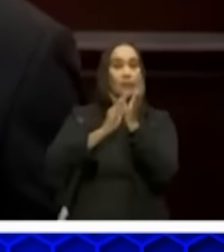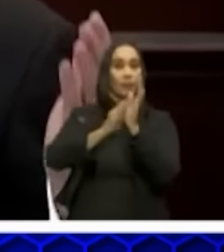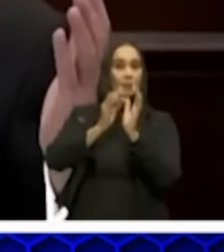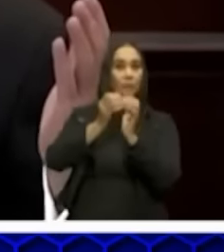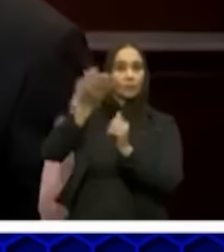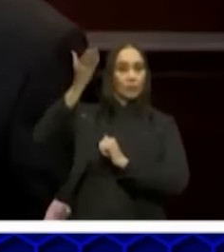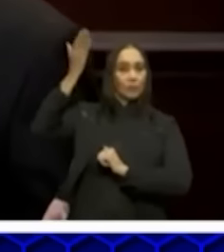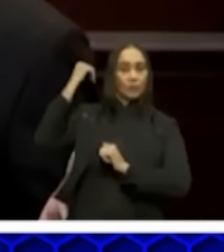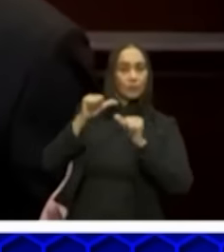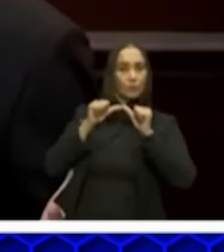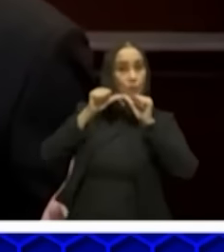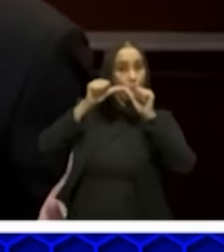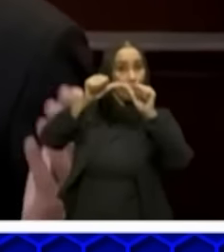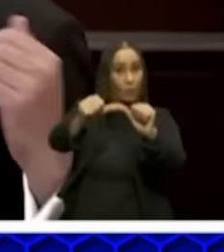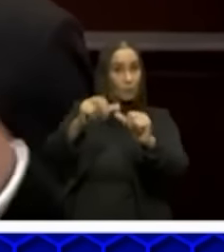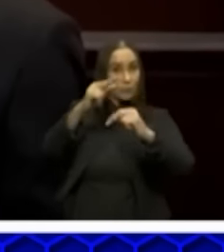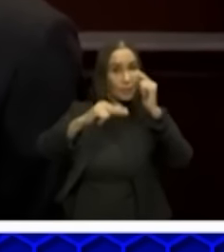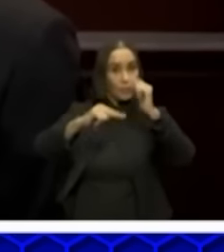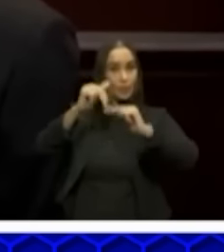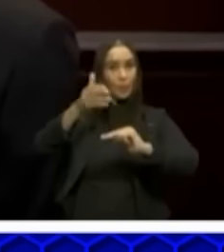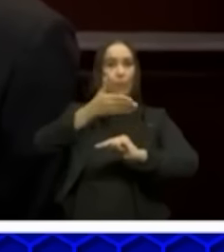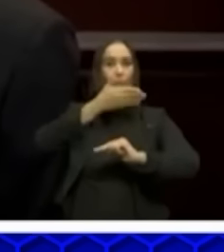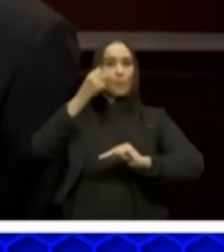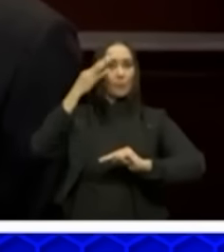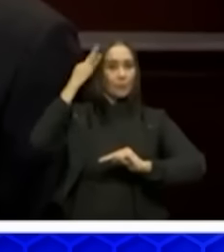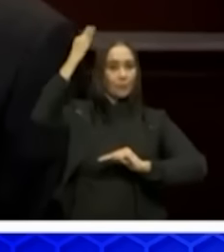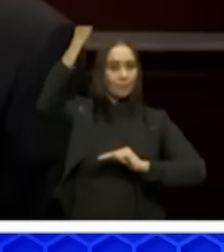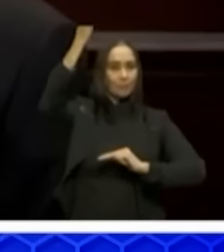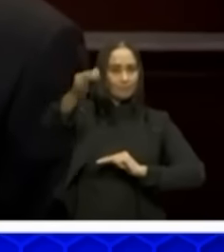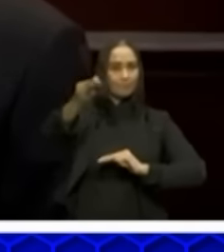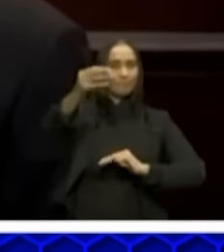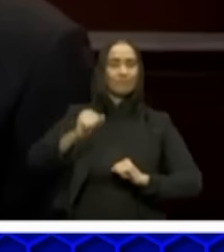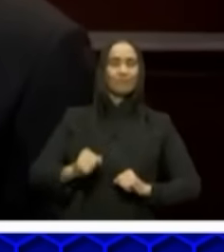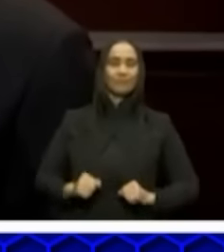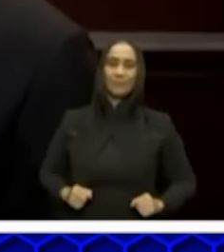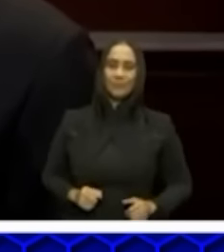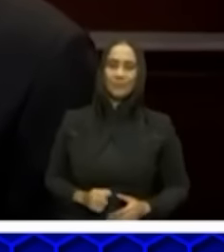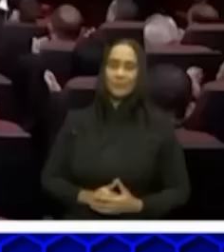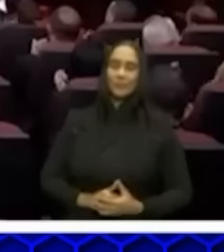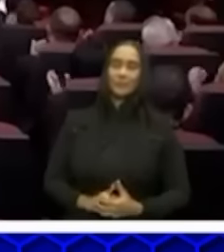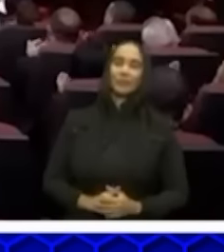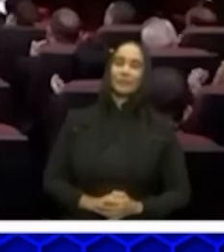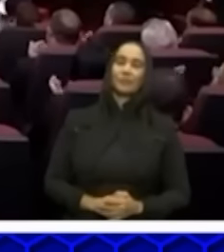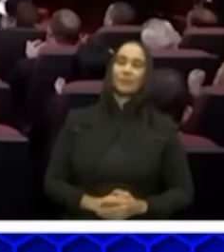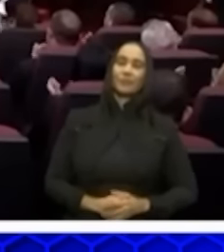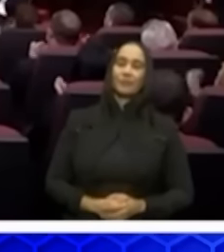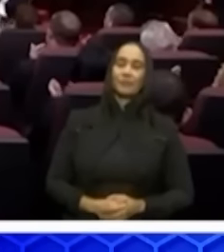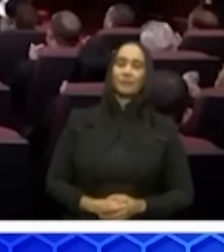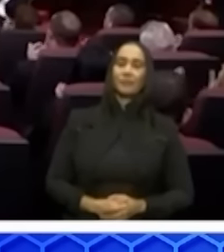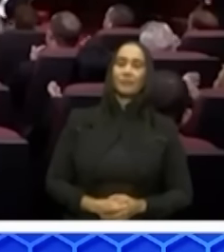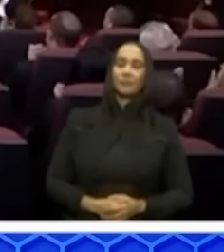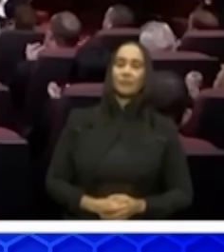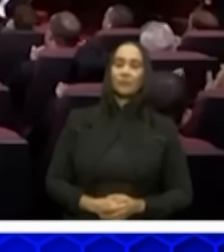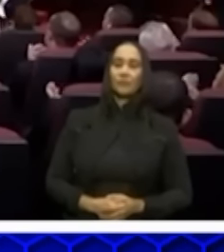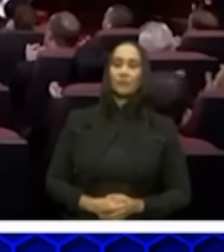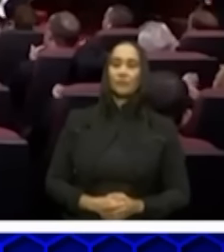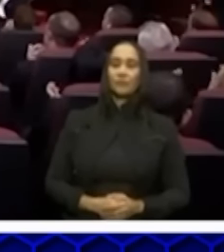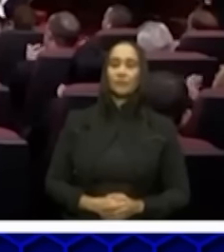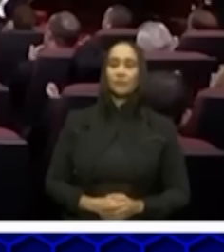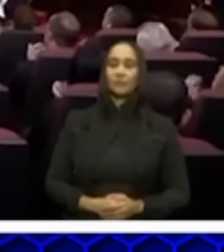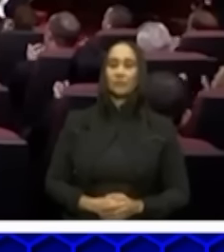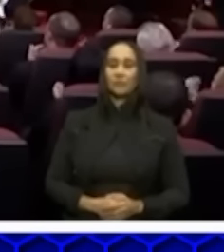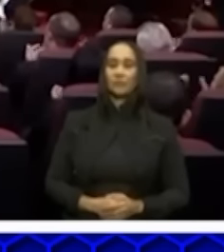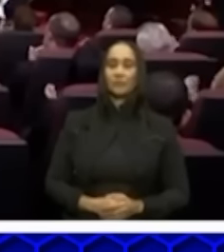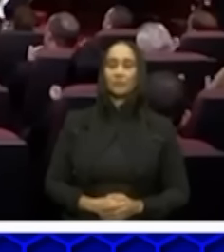cómo encontró el país ya en esta gestión y lo que él ha logrado mucha